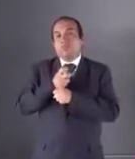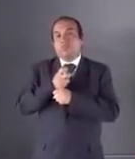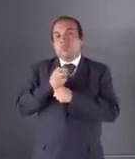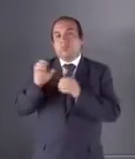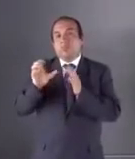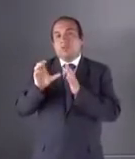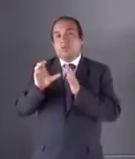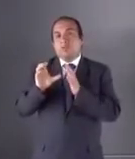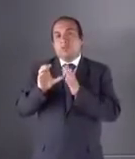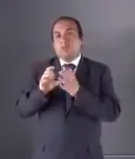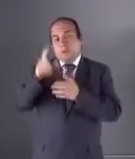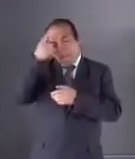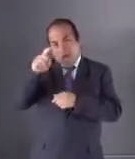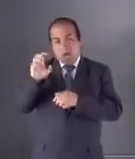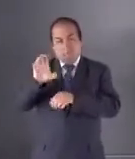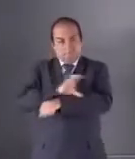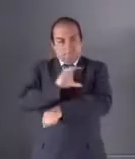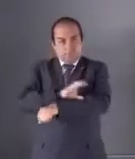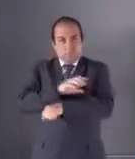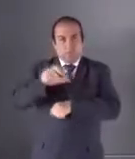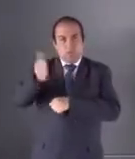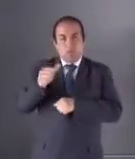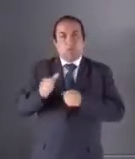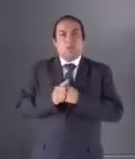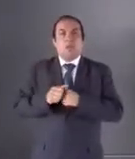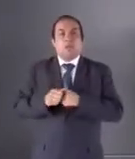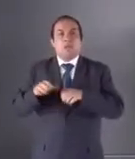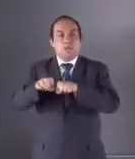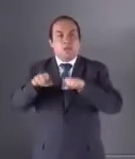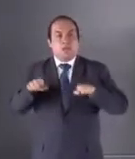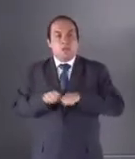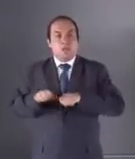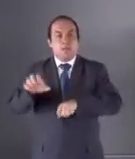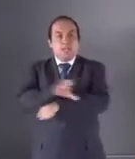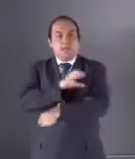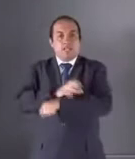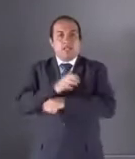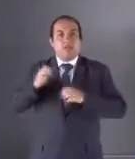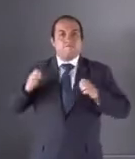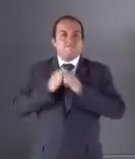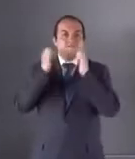el equipo para energía de emergencia.